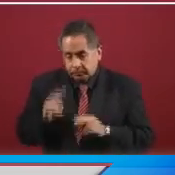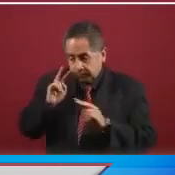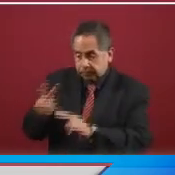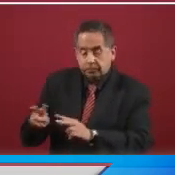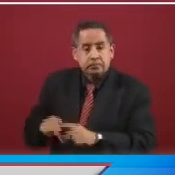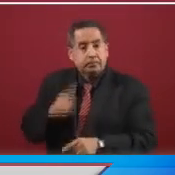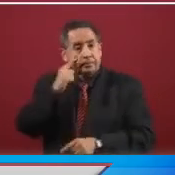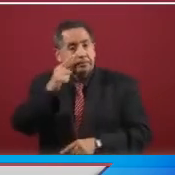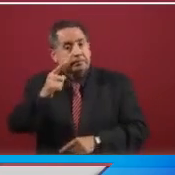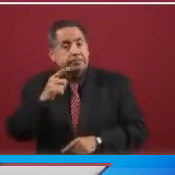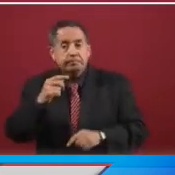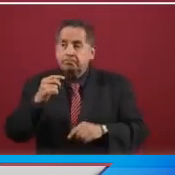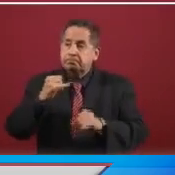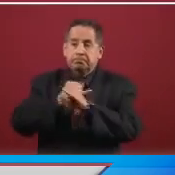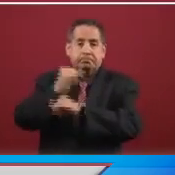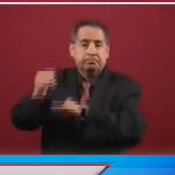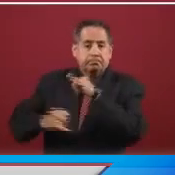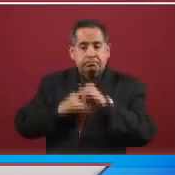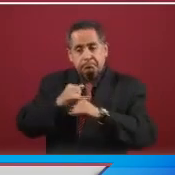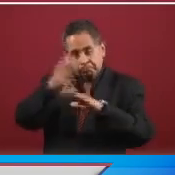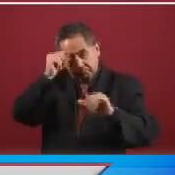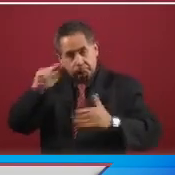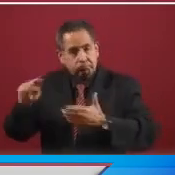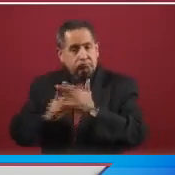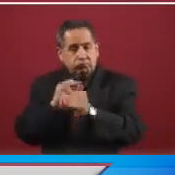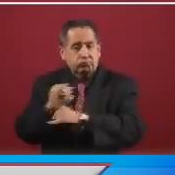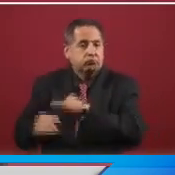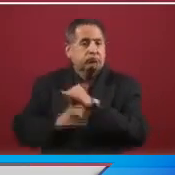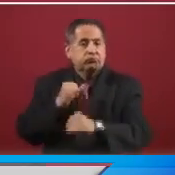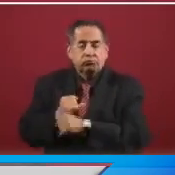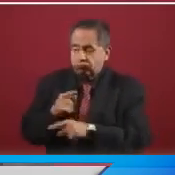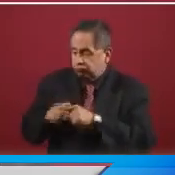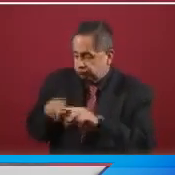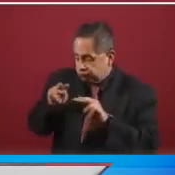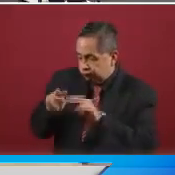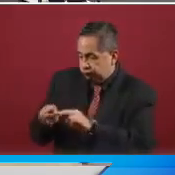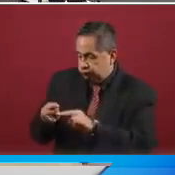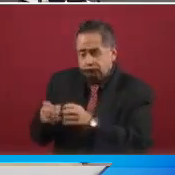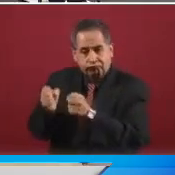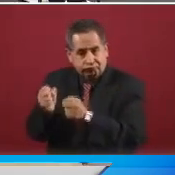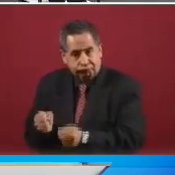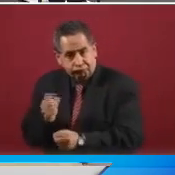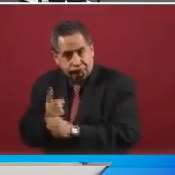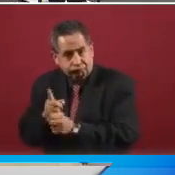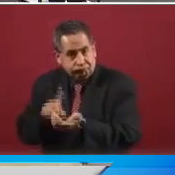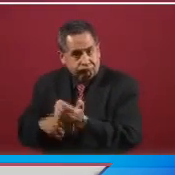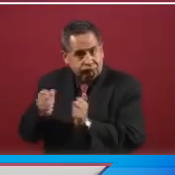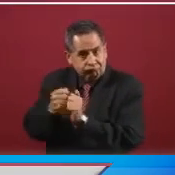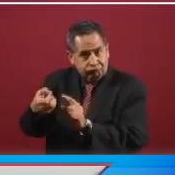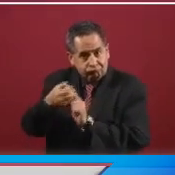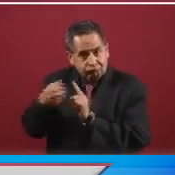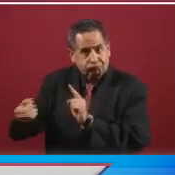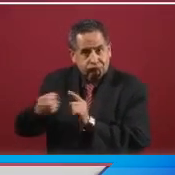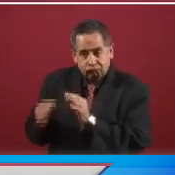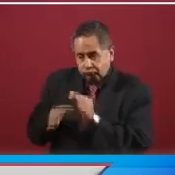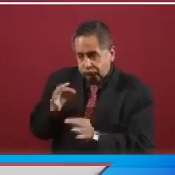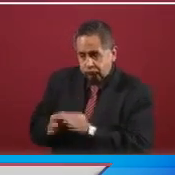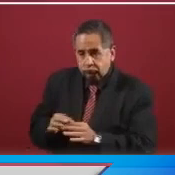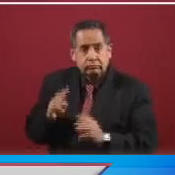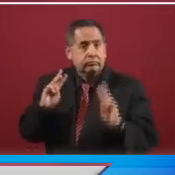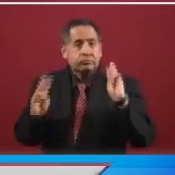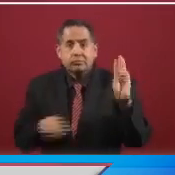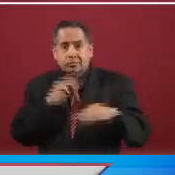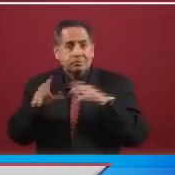México en el desarrollo de Centroamérica y los invita a participar en acciones en esta zona. Se trabaja en el desmantelamiento de las bandas de traficantes